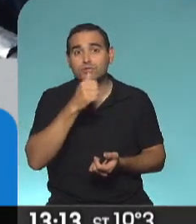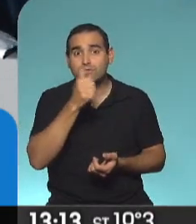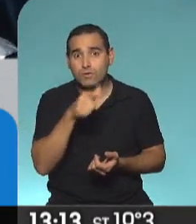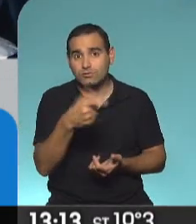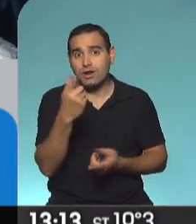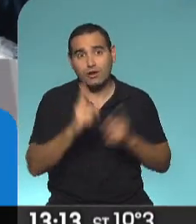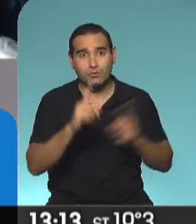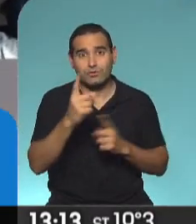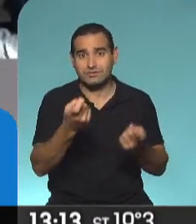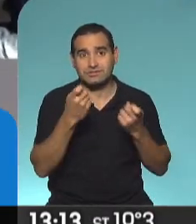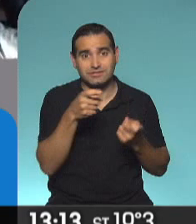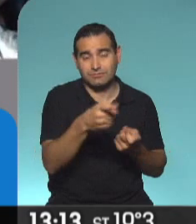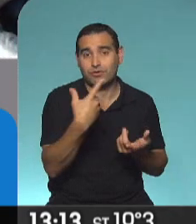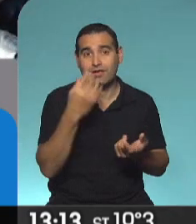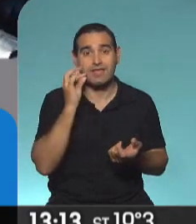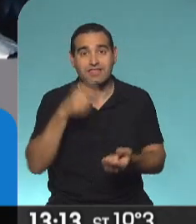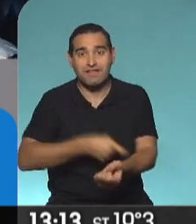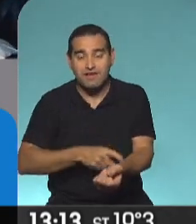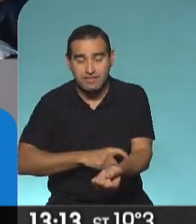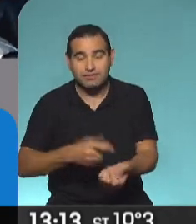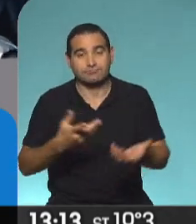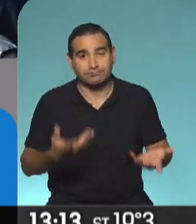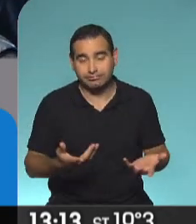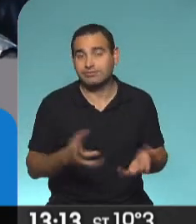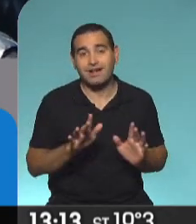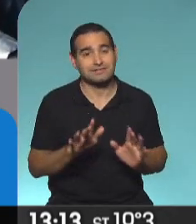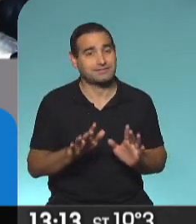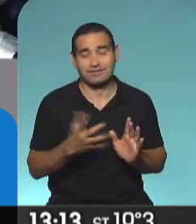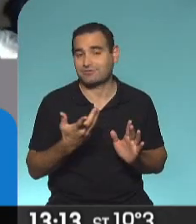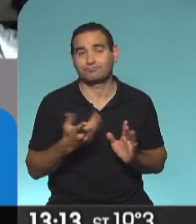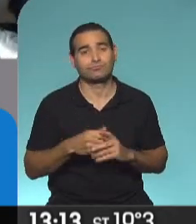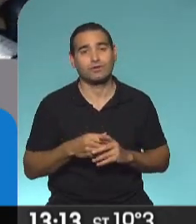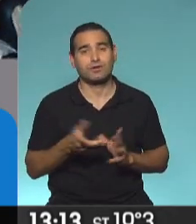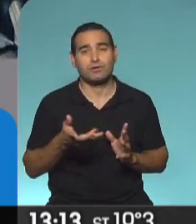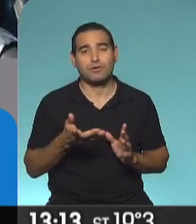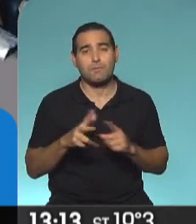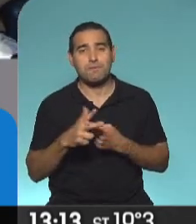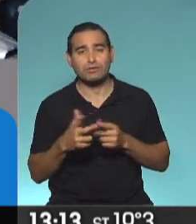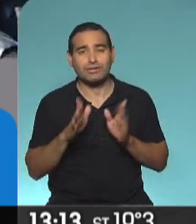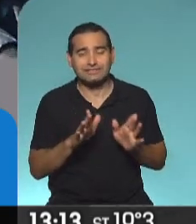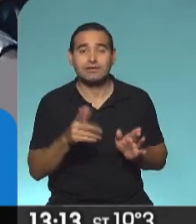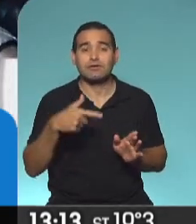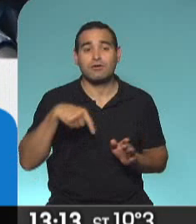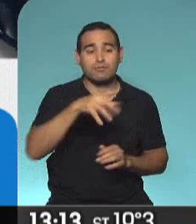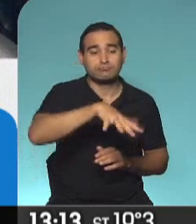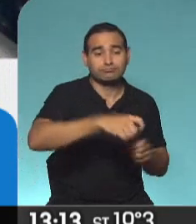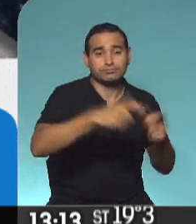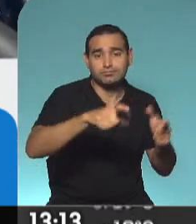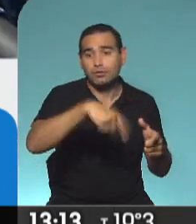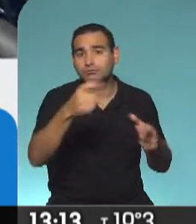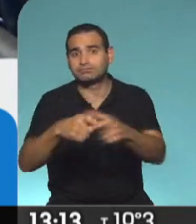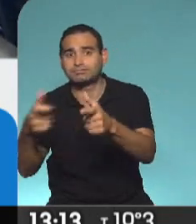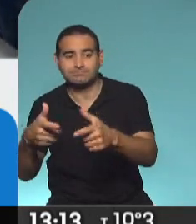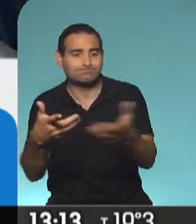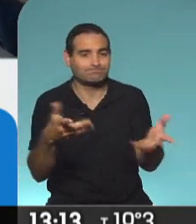son insulino dependientes. Pero bueno, esto es así, es una metodología, hoy tenemos un foco acá, mañana allá, y hay que